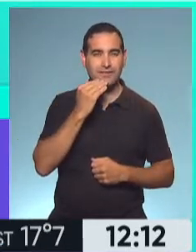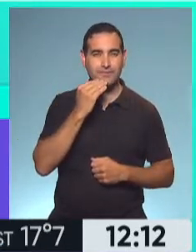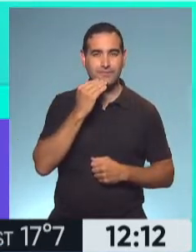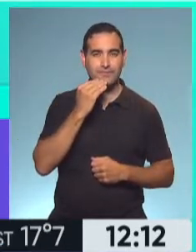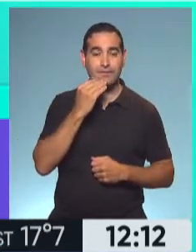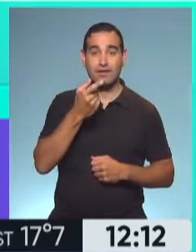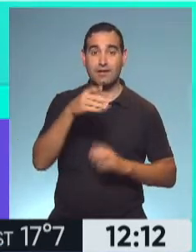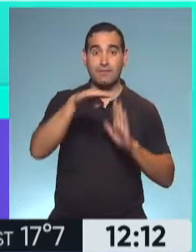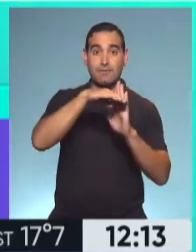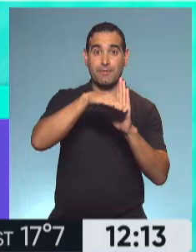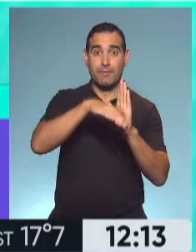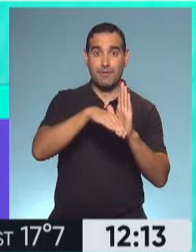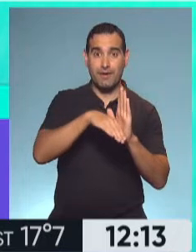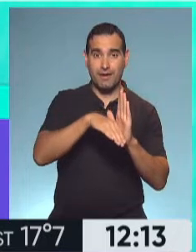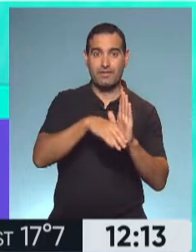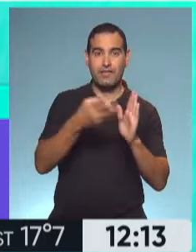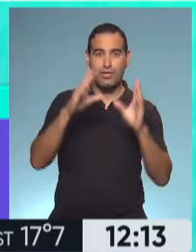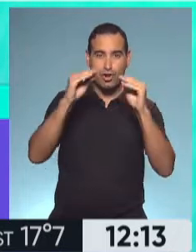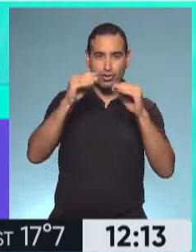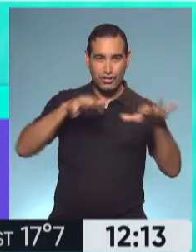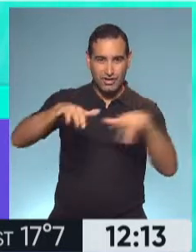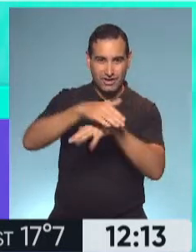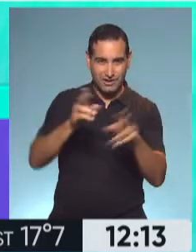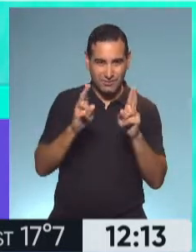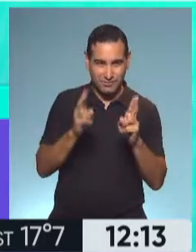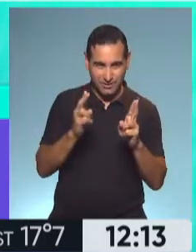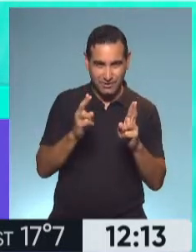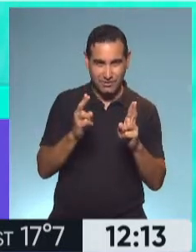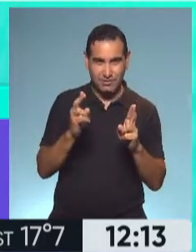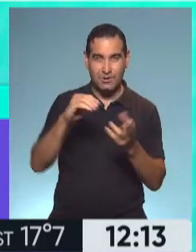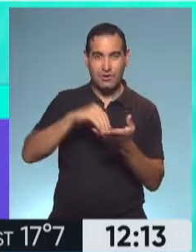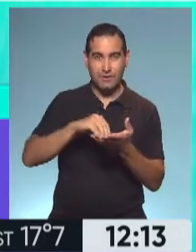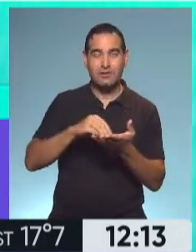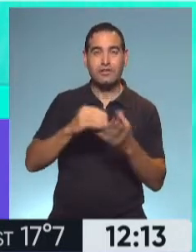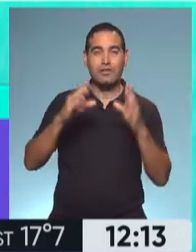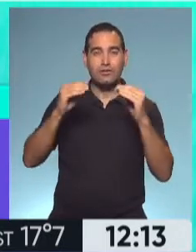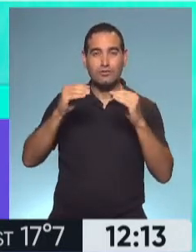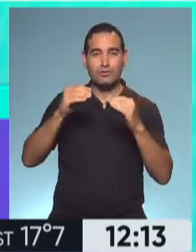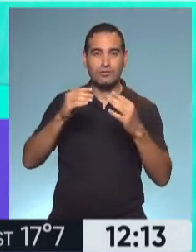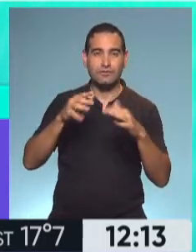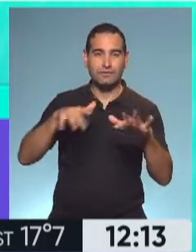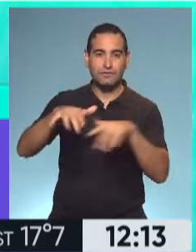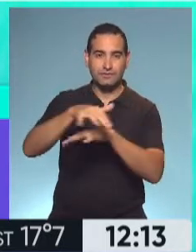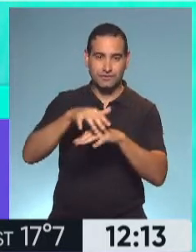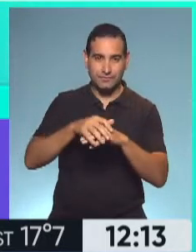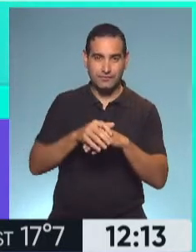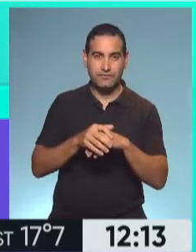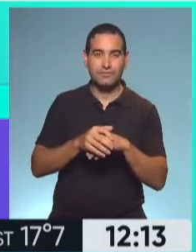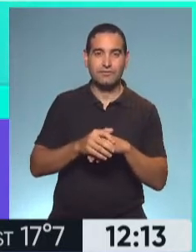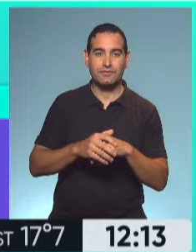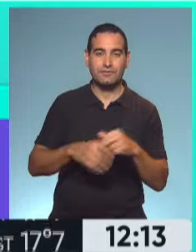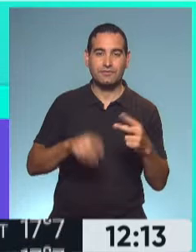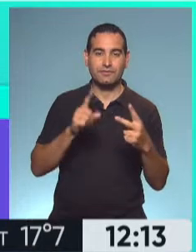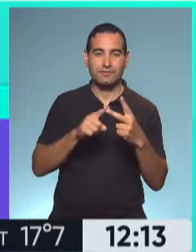las restricciones fundamentalmente de la nocturnidad y de la circulación nocturna de las personas. Y después hay un